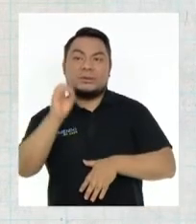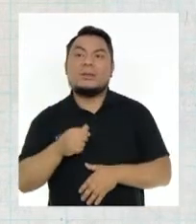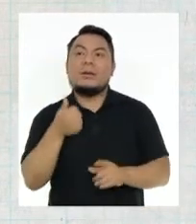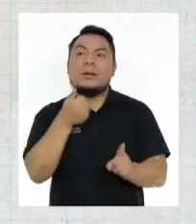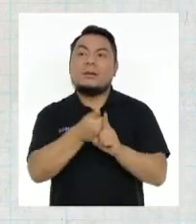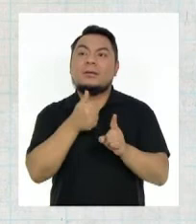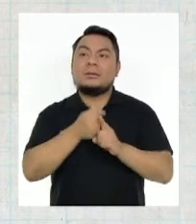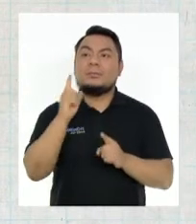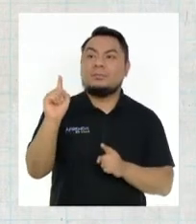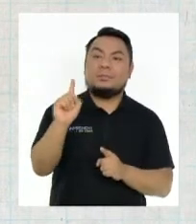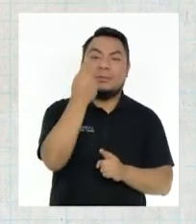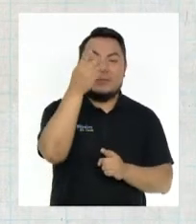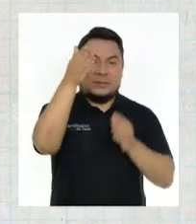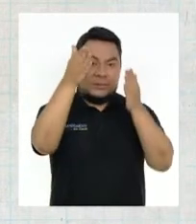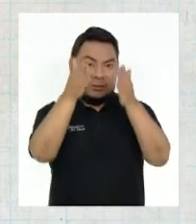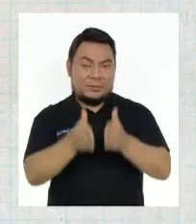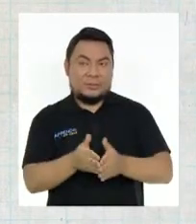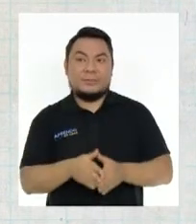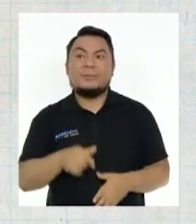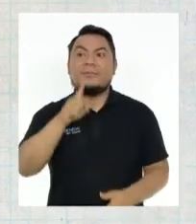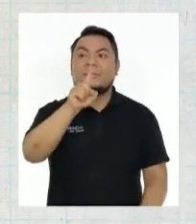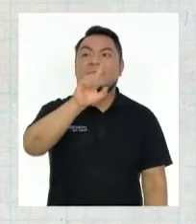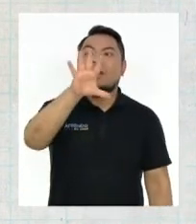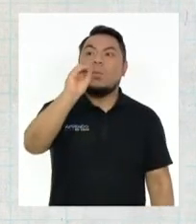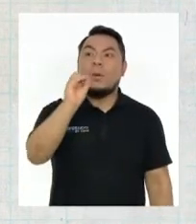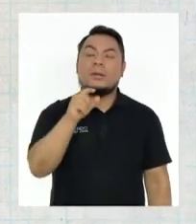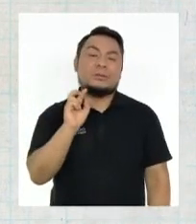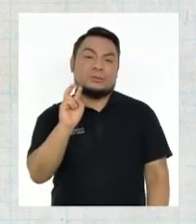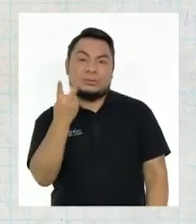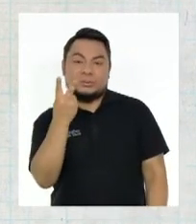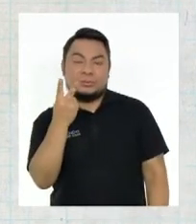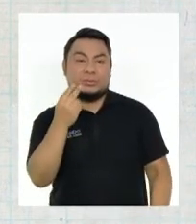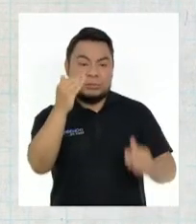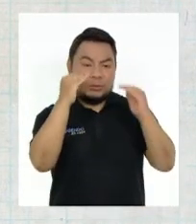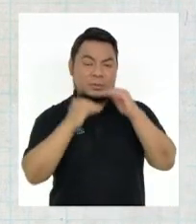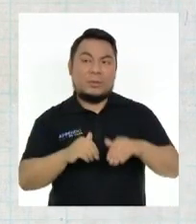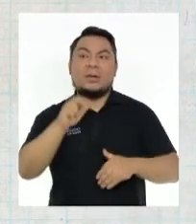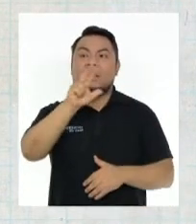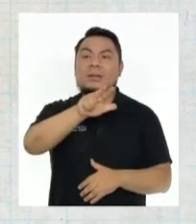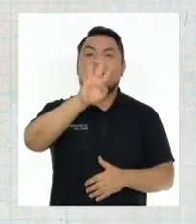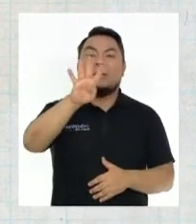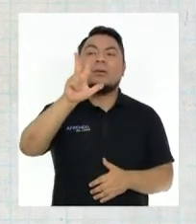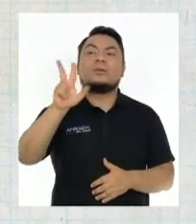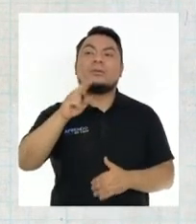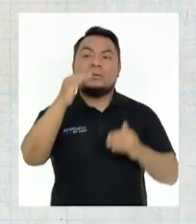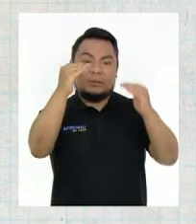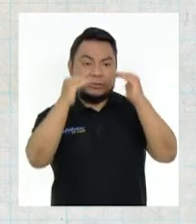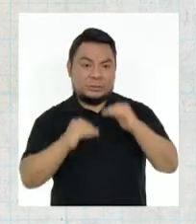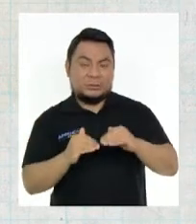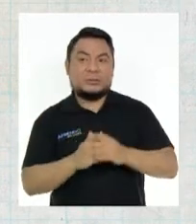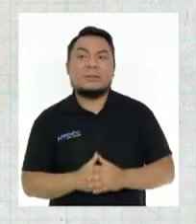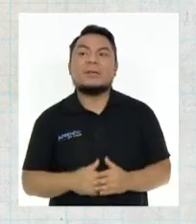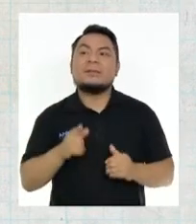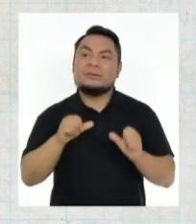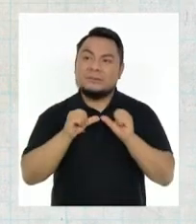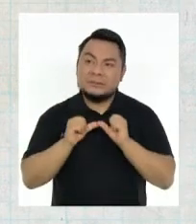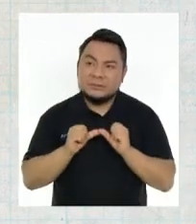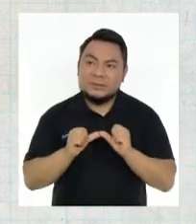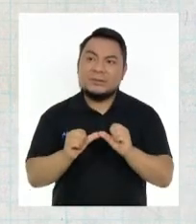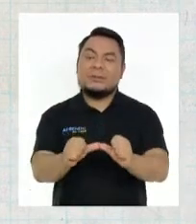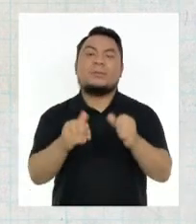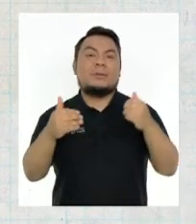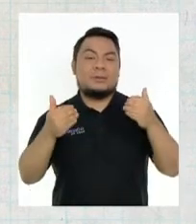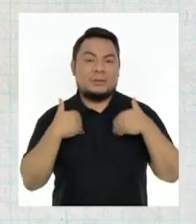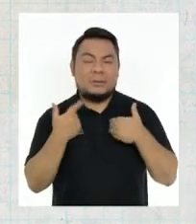primer intervalo, 150 al segundo y 342 al tercero. Así seguimos y obtenemos